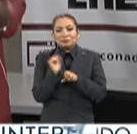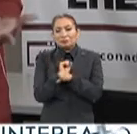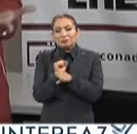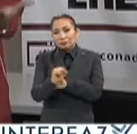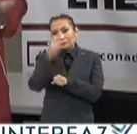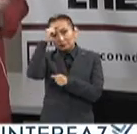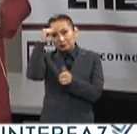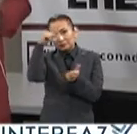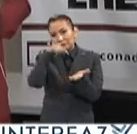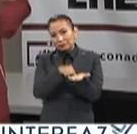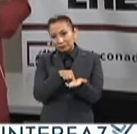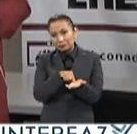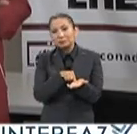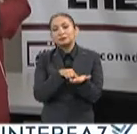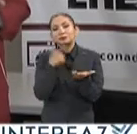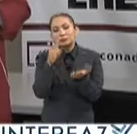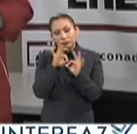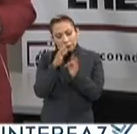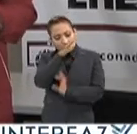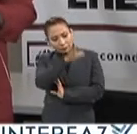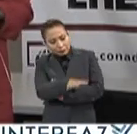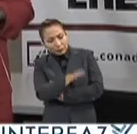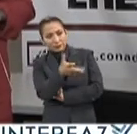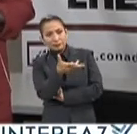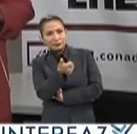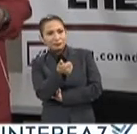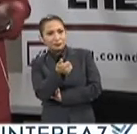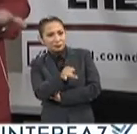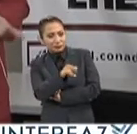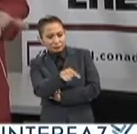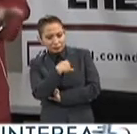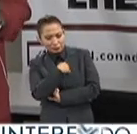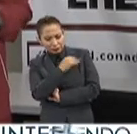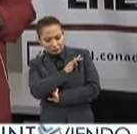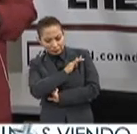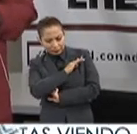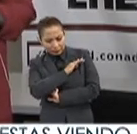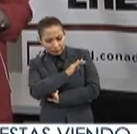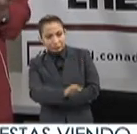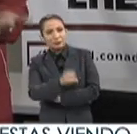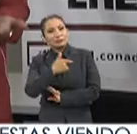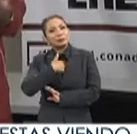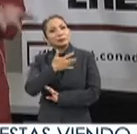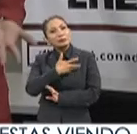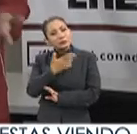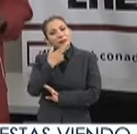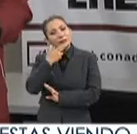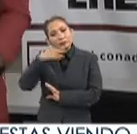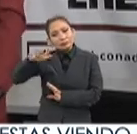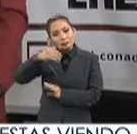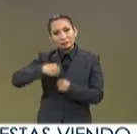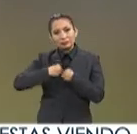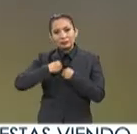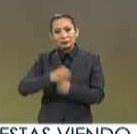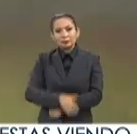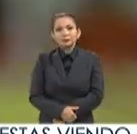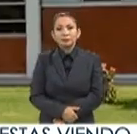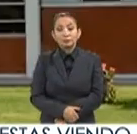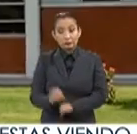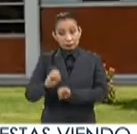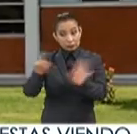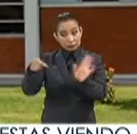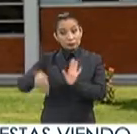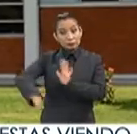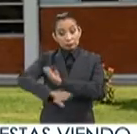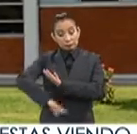simplemente creo que es la forma en la que he podido tener una utilidad en mi vida. Es evidente